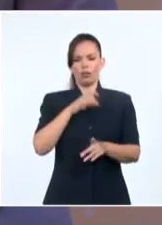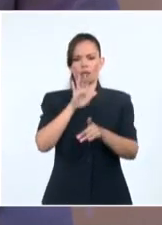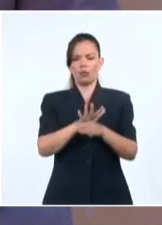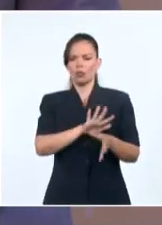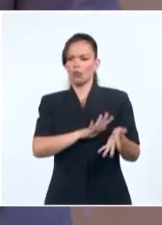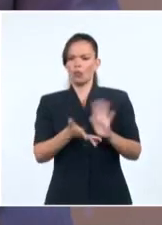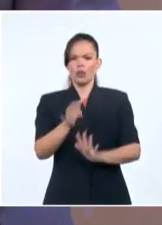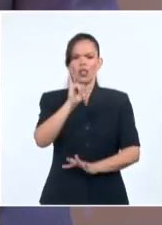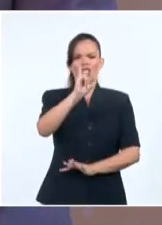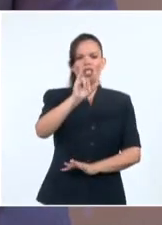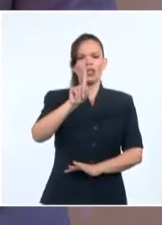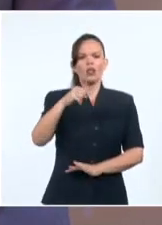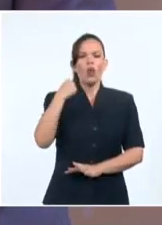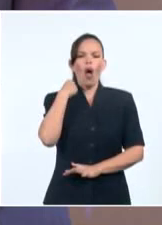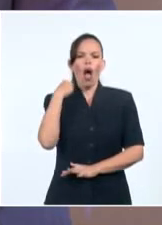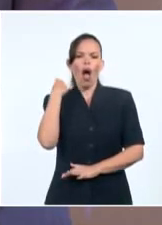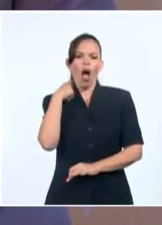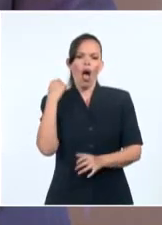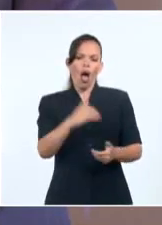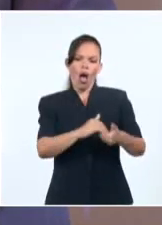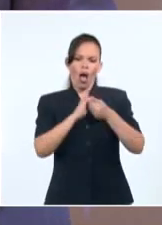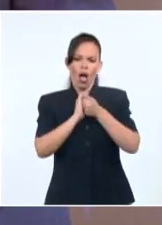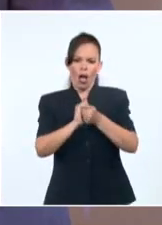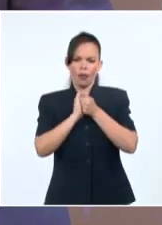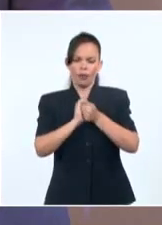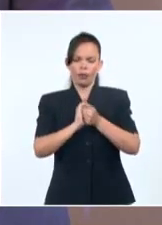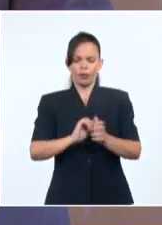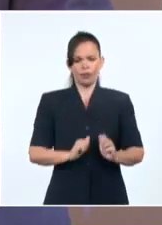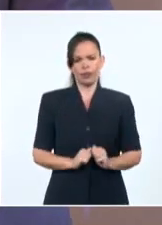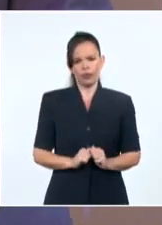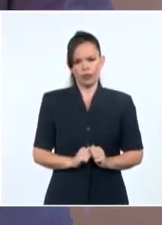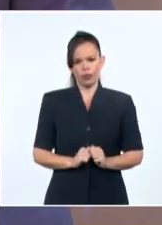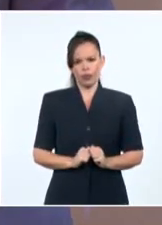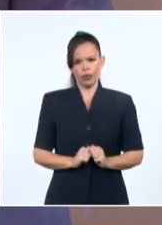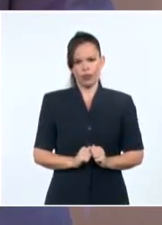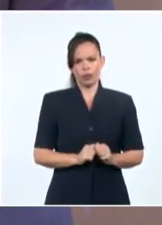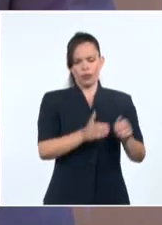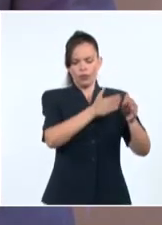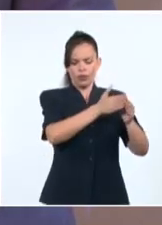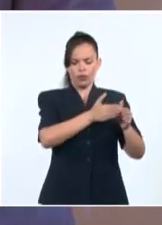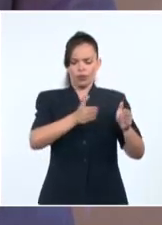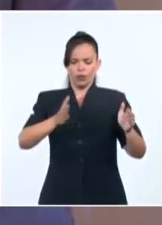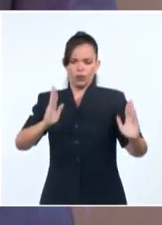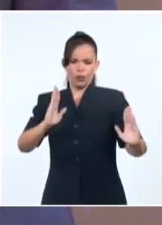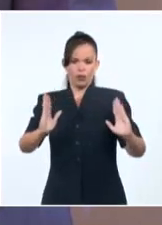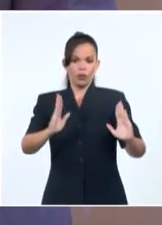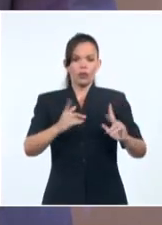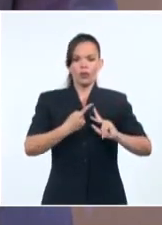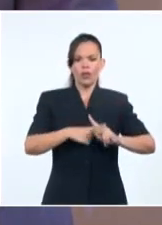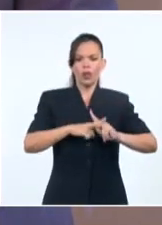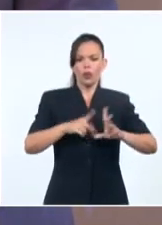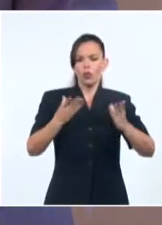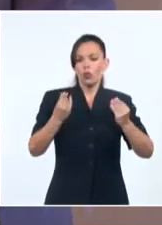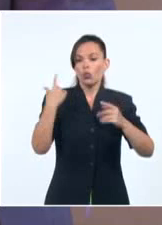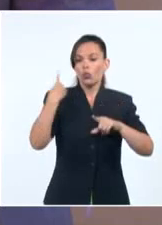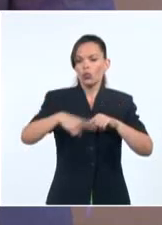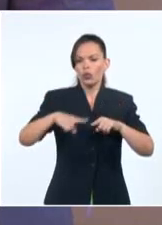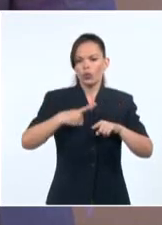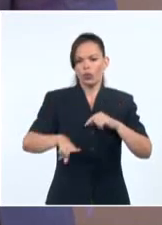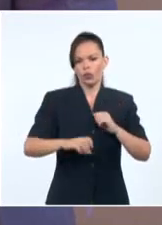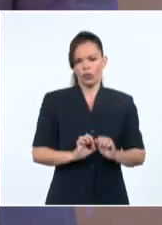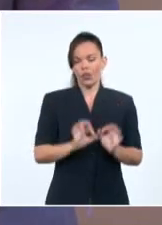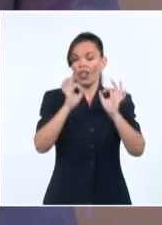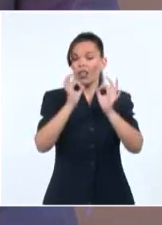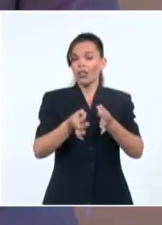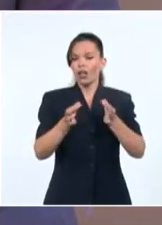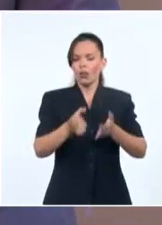años. Juntos hemos transitado y superado los avatares del tiempo. Nos hemos apoyado